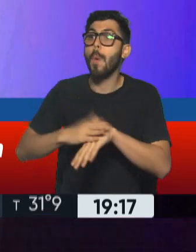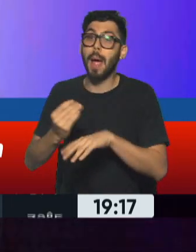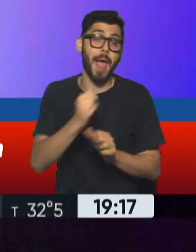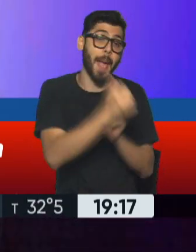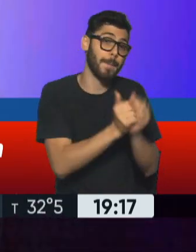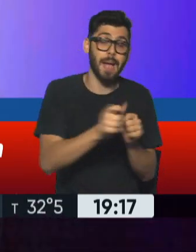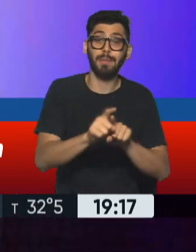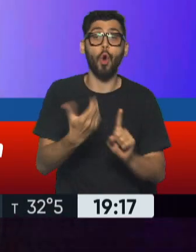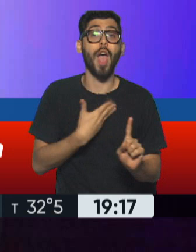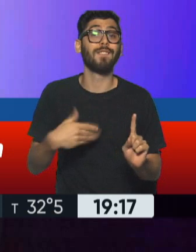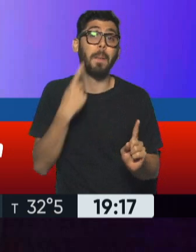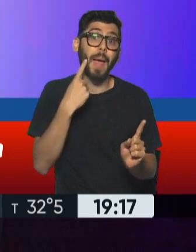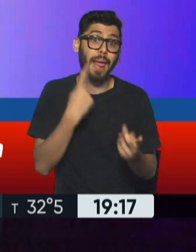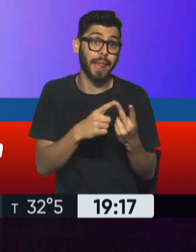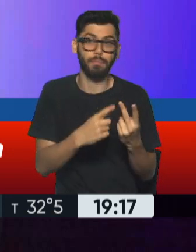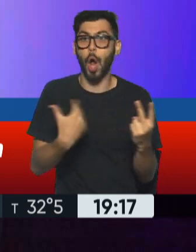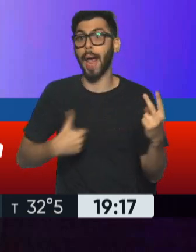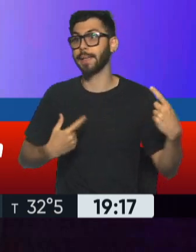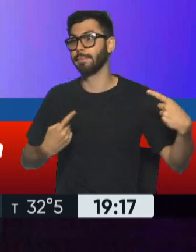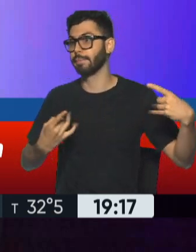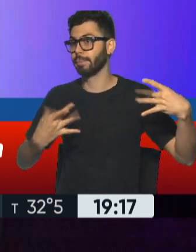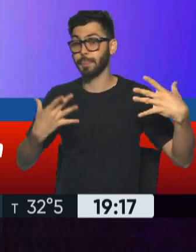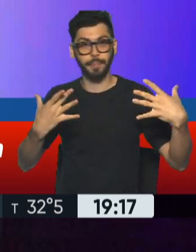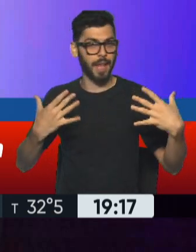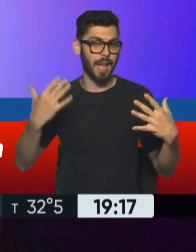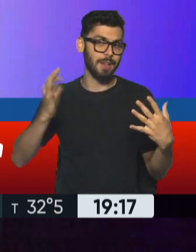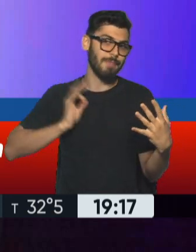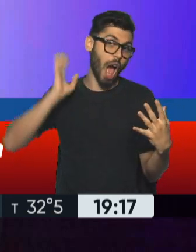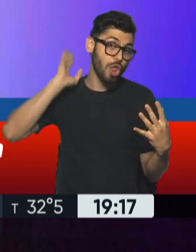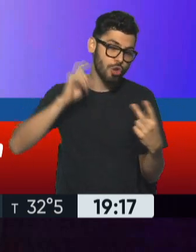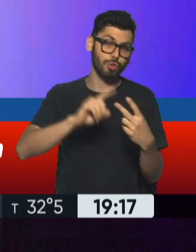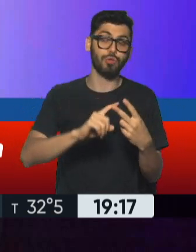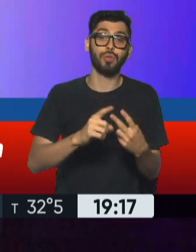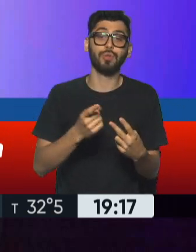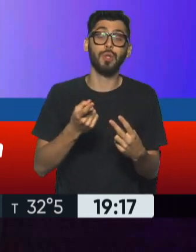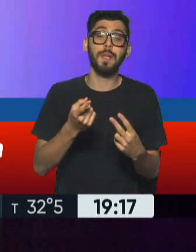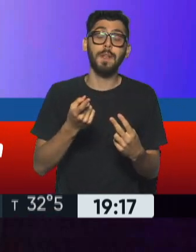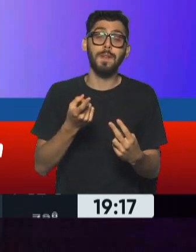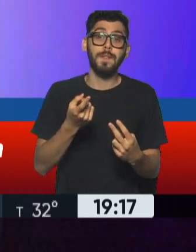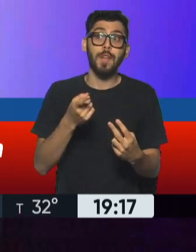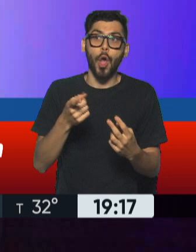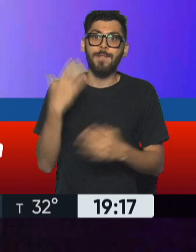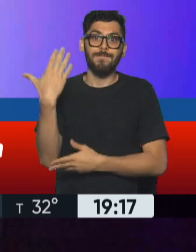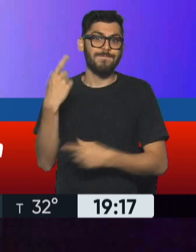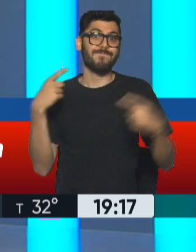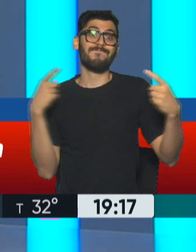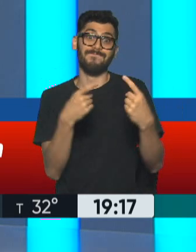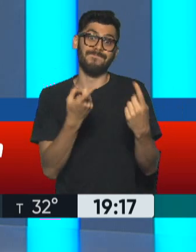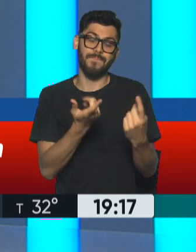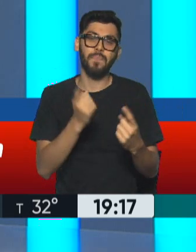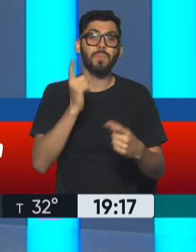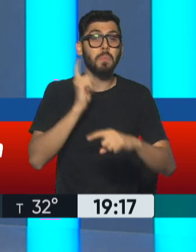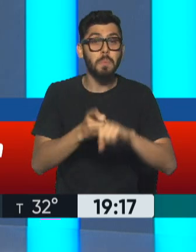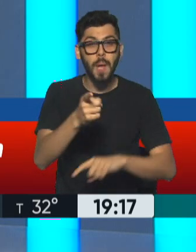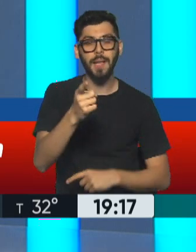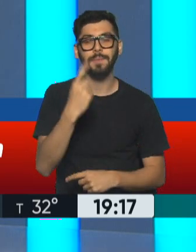con el FMI, es un enemigo declarado de la Argentina desde hace décadas. Así que enfocado ahí el discurso, y me parece también, veníamos diciendo,